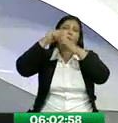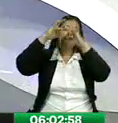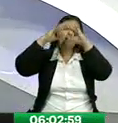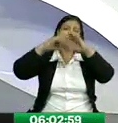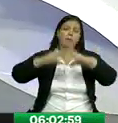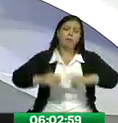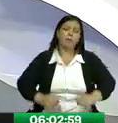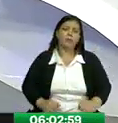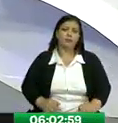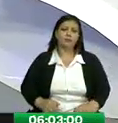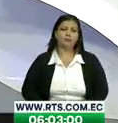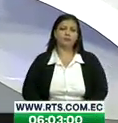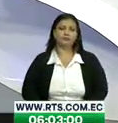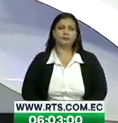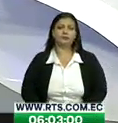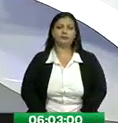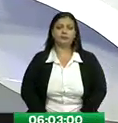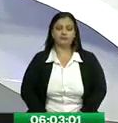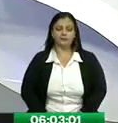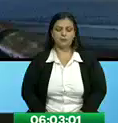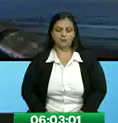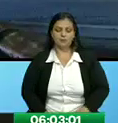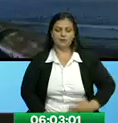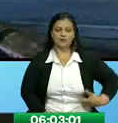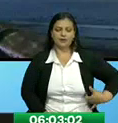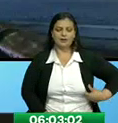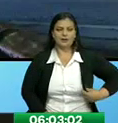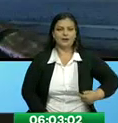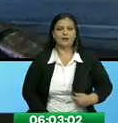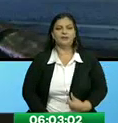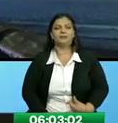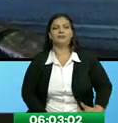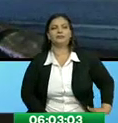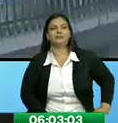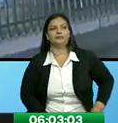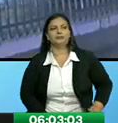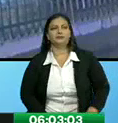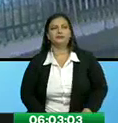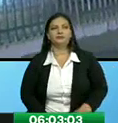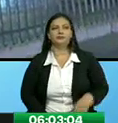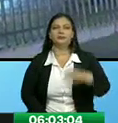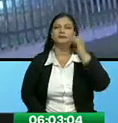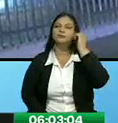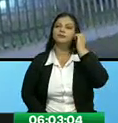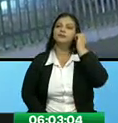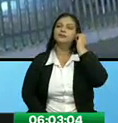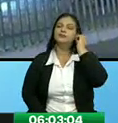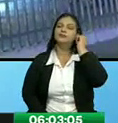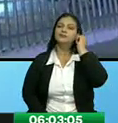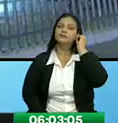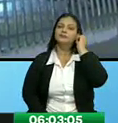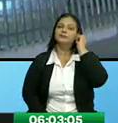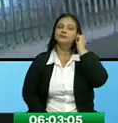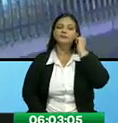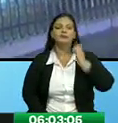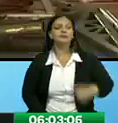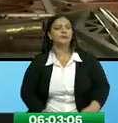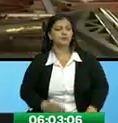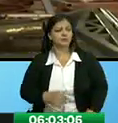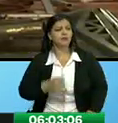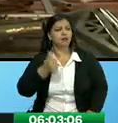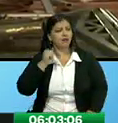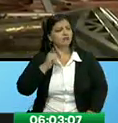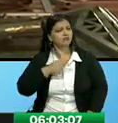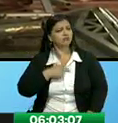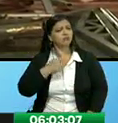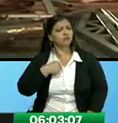colapsado, pero no era este, pero un puente así, ¿no? Otro y, puente. Y que habían personas. El puente que del paso de las orquídeas no sería. No, ese es otro puente. Colapsó porque está